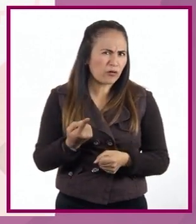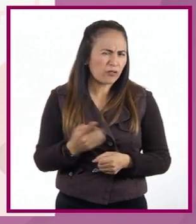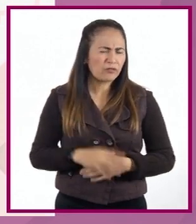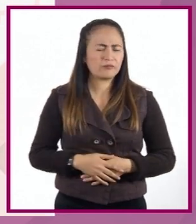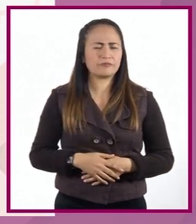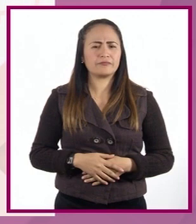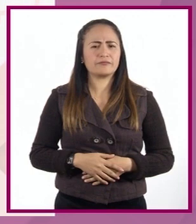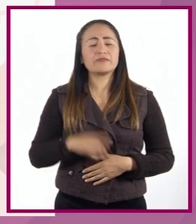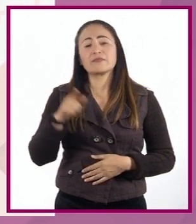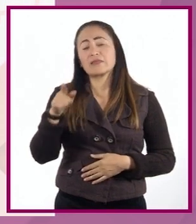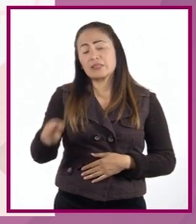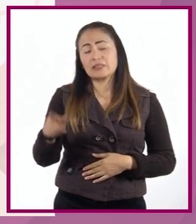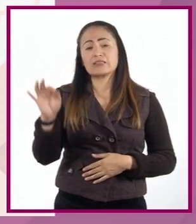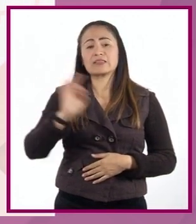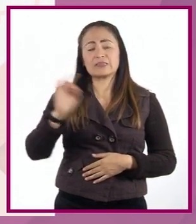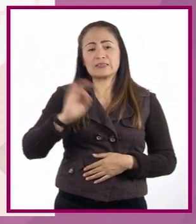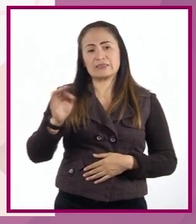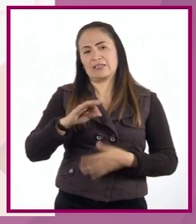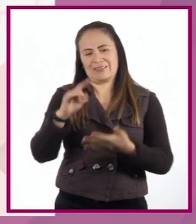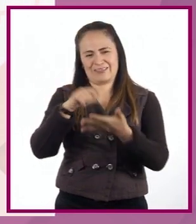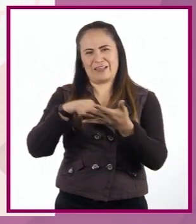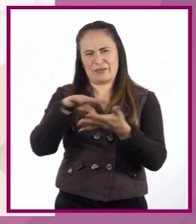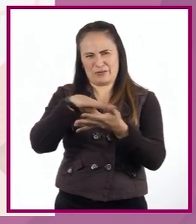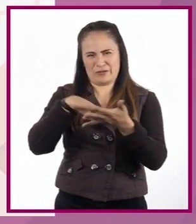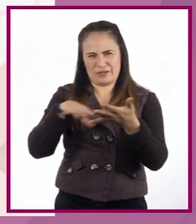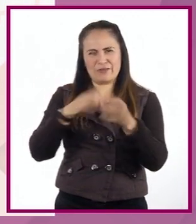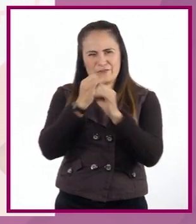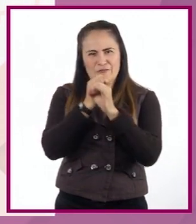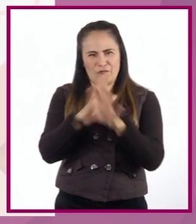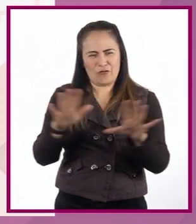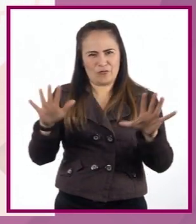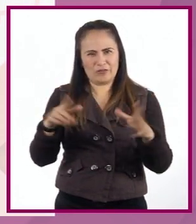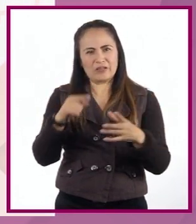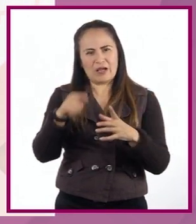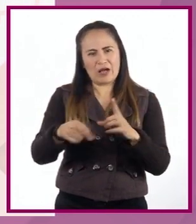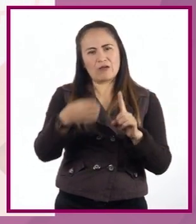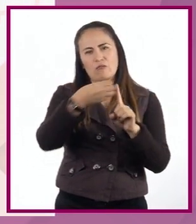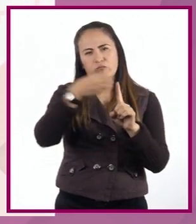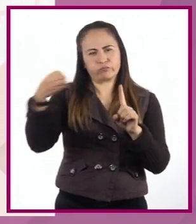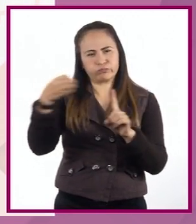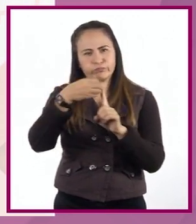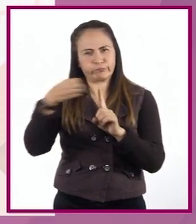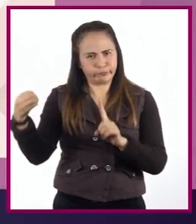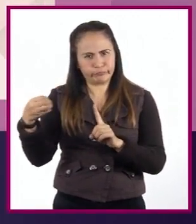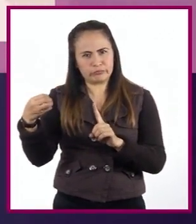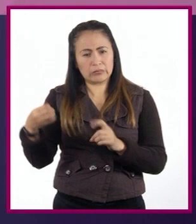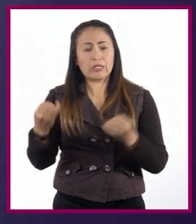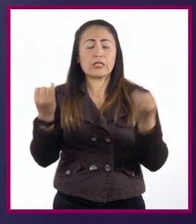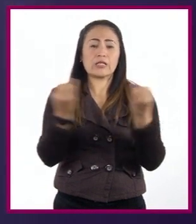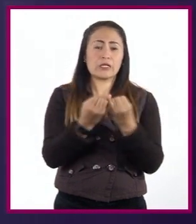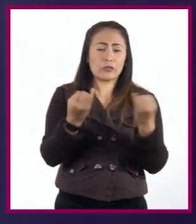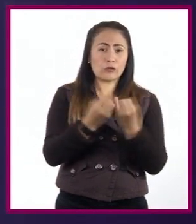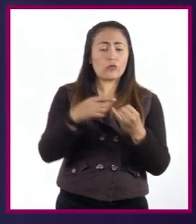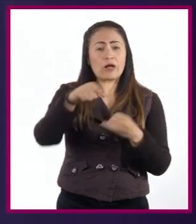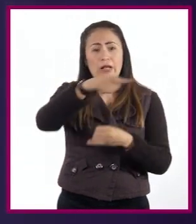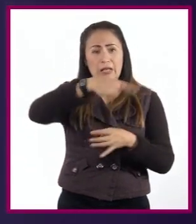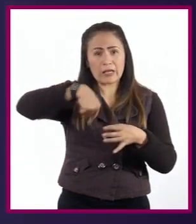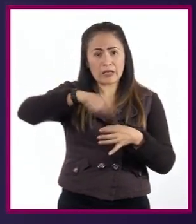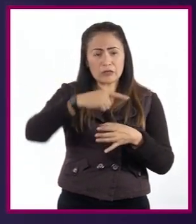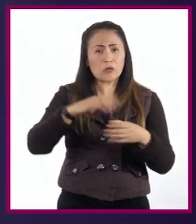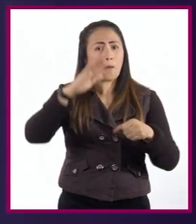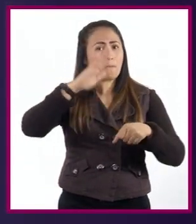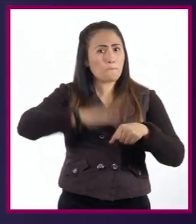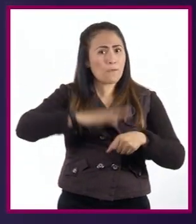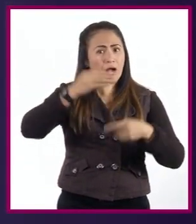nota informativa, por un lado, presenta en su redacción los hechos y por otro lado, estos hechos forman parte de otros